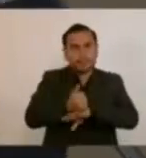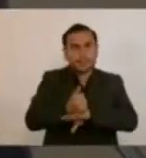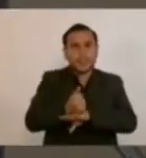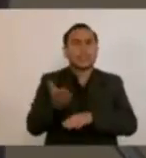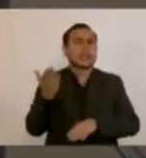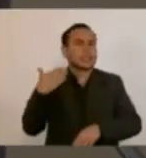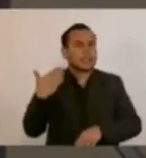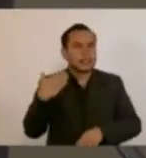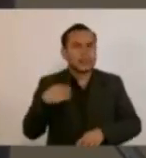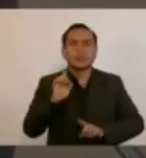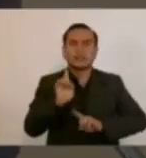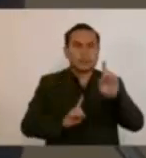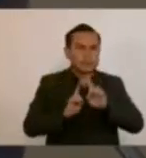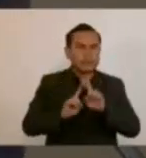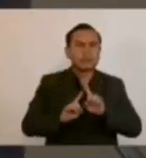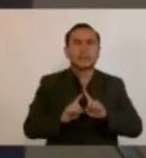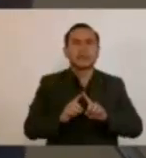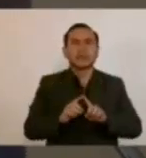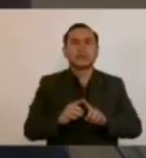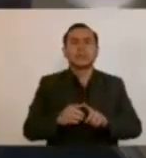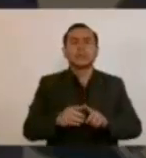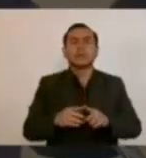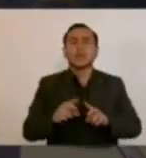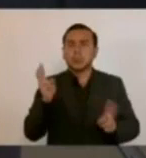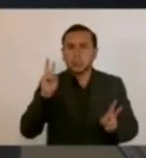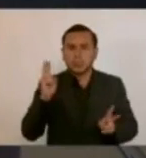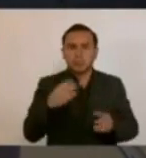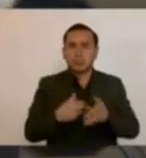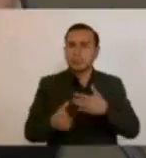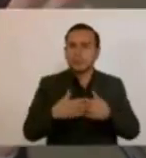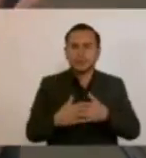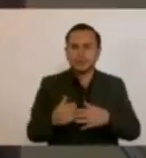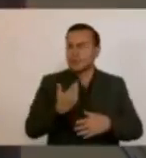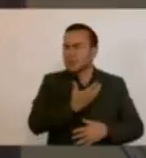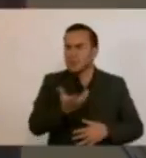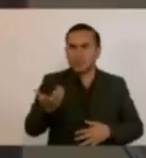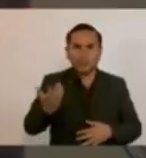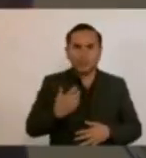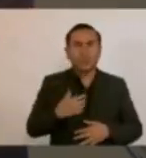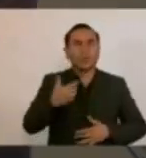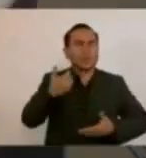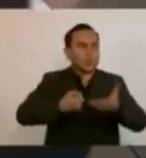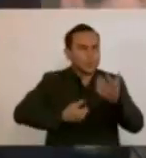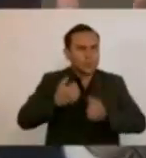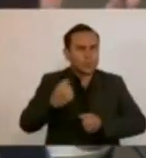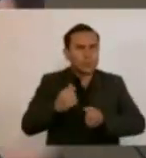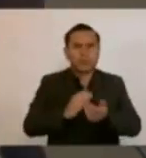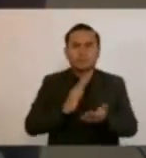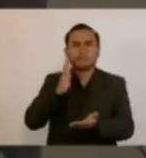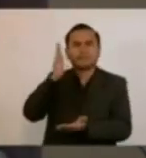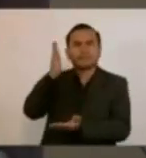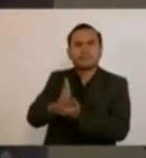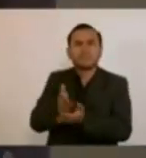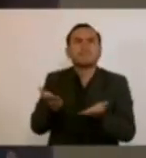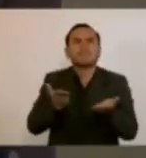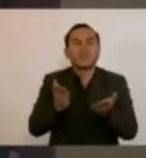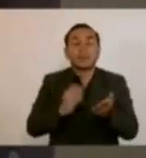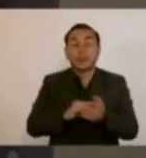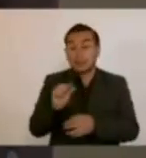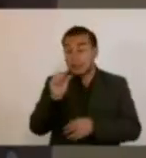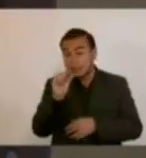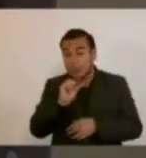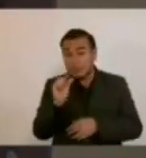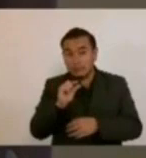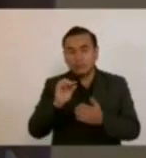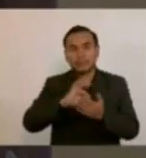en Santana, sino también en Arambal, en Anamorós, en Cesori, en todos lados. ¿Por qué? Porque iríamos a hablar con todos los alcaldes y les pediremos sus proyectos.